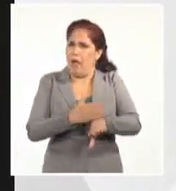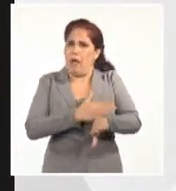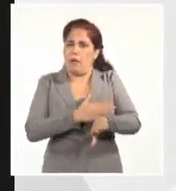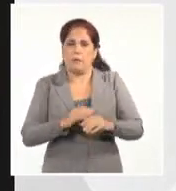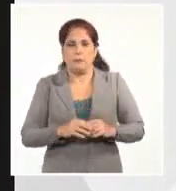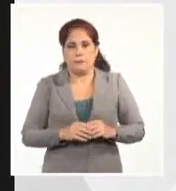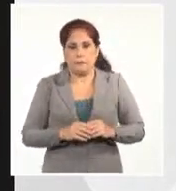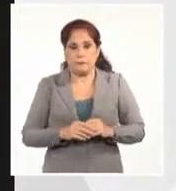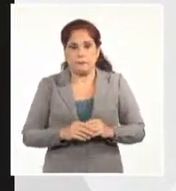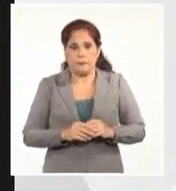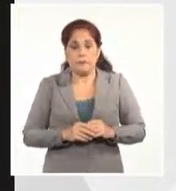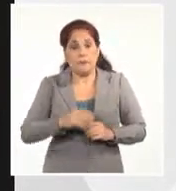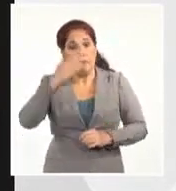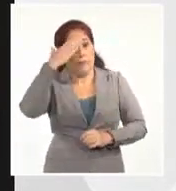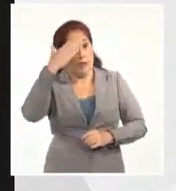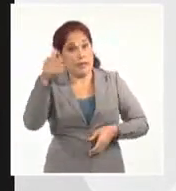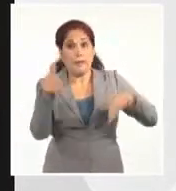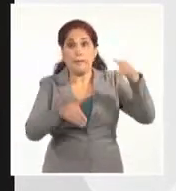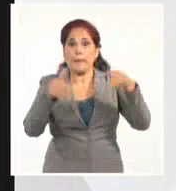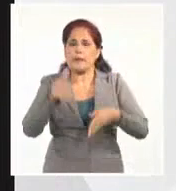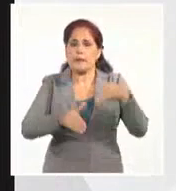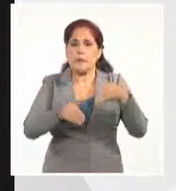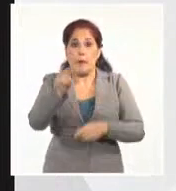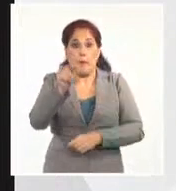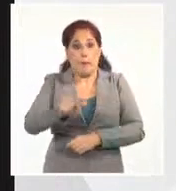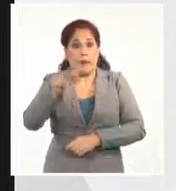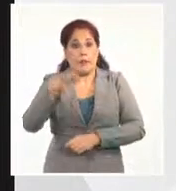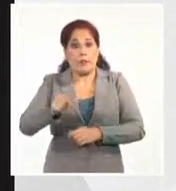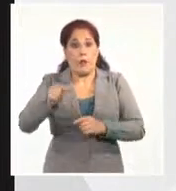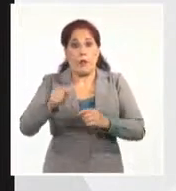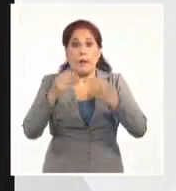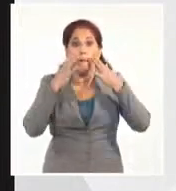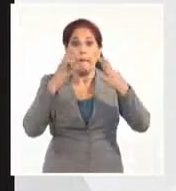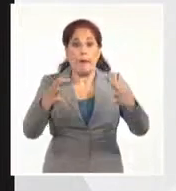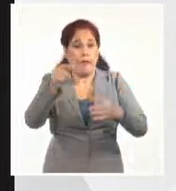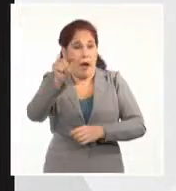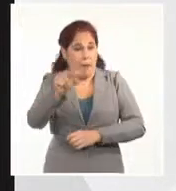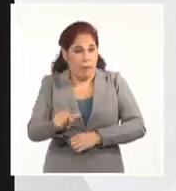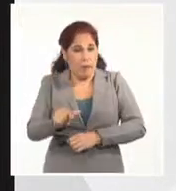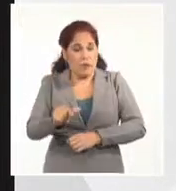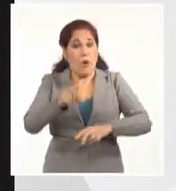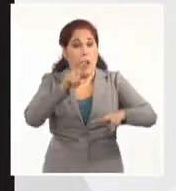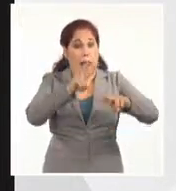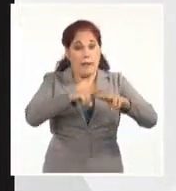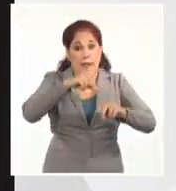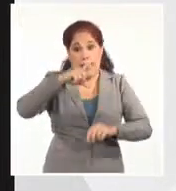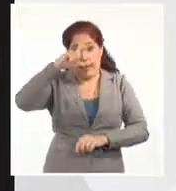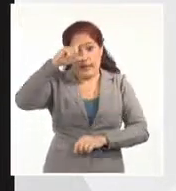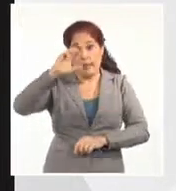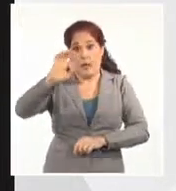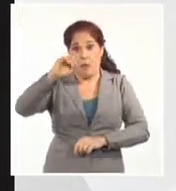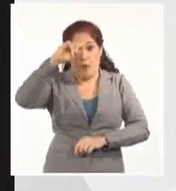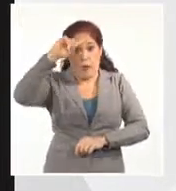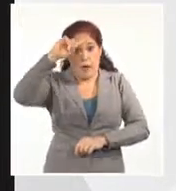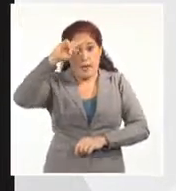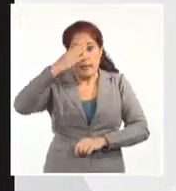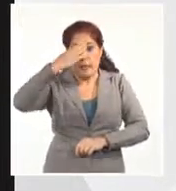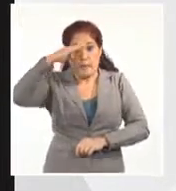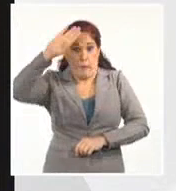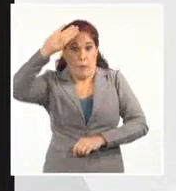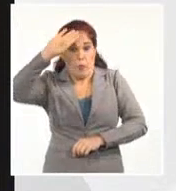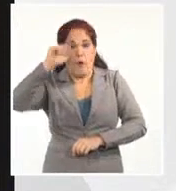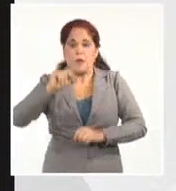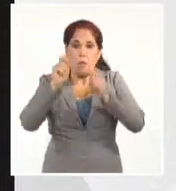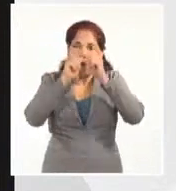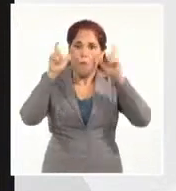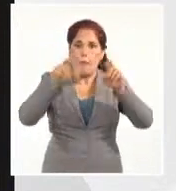que gracias a que participaron tantas cuentas de famosos, bueno, el hashtag llegó a ser TT mundial y tuvo mucha relevancia. Entonces